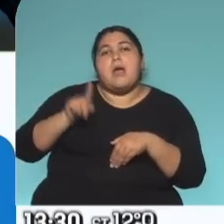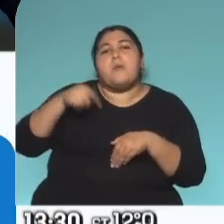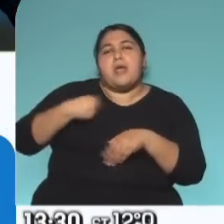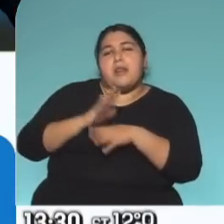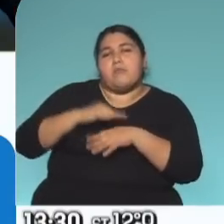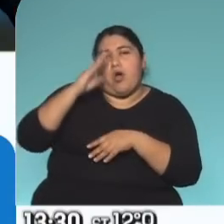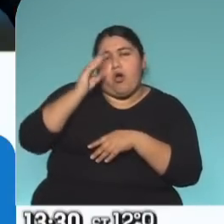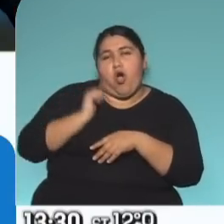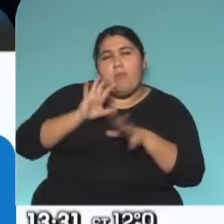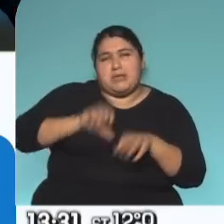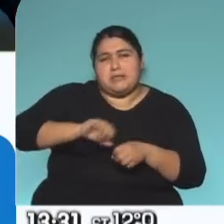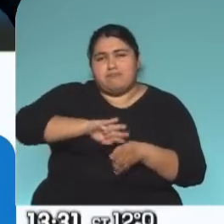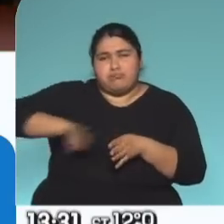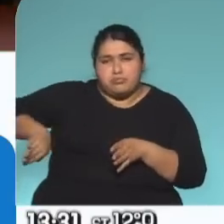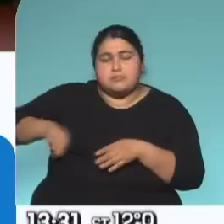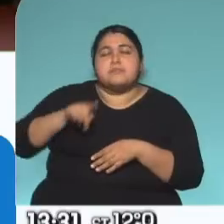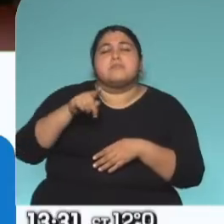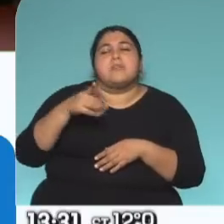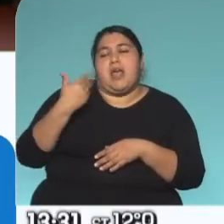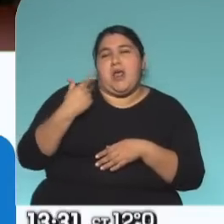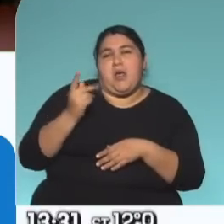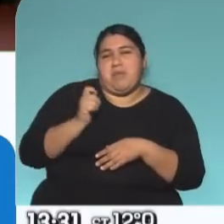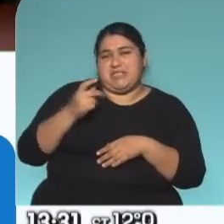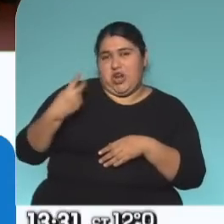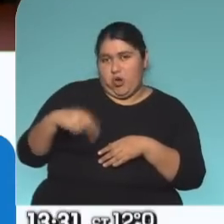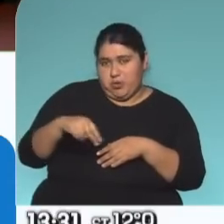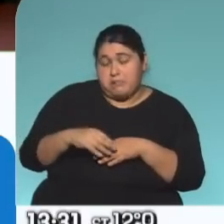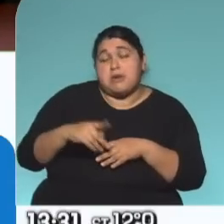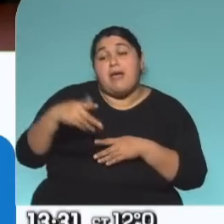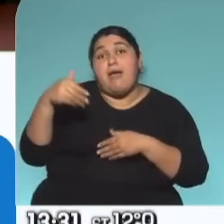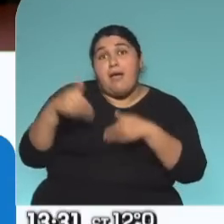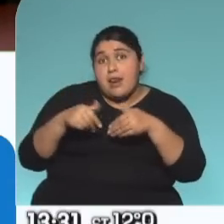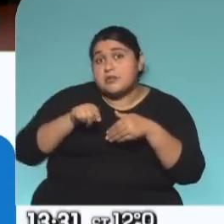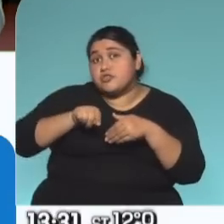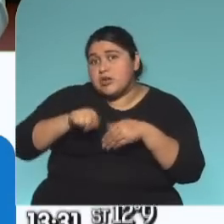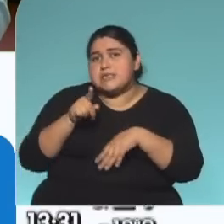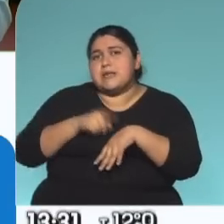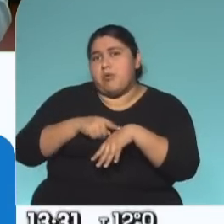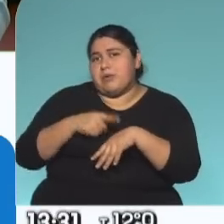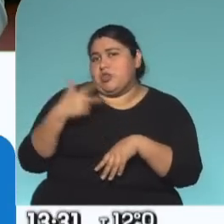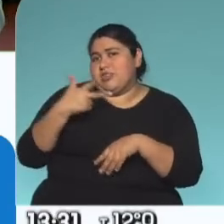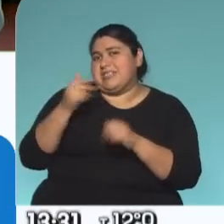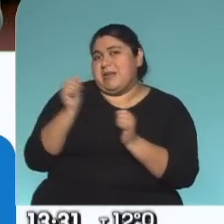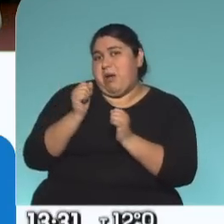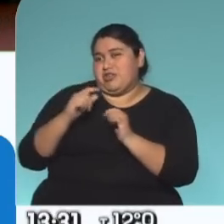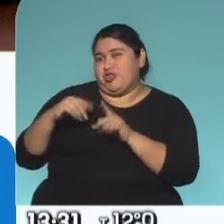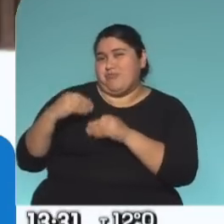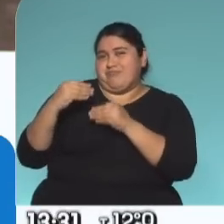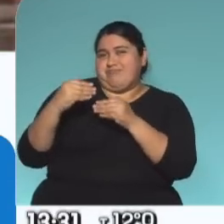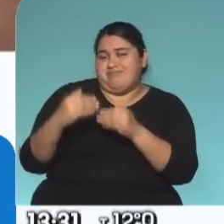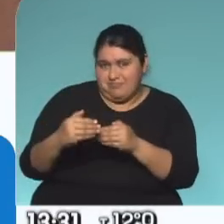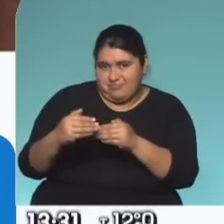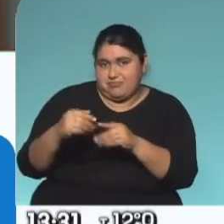de Estado perpetrado en noviembre, y las elecciones tenían que realizarse inicialmente el 3 de mayo, y ha sufrido